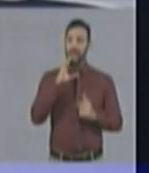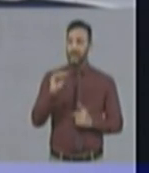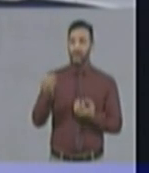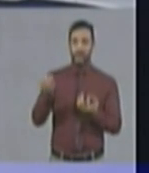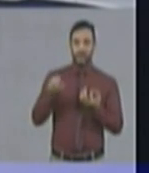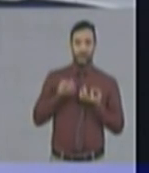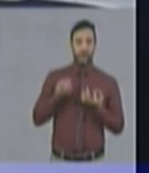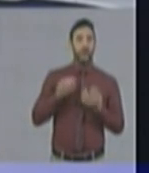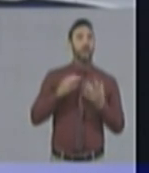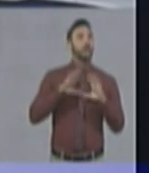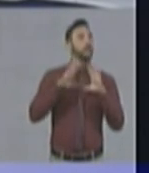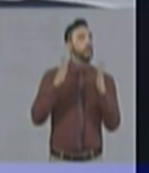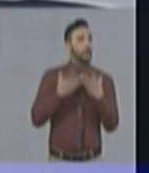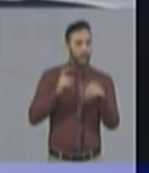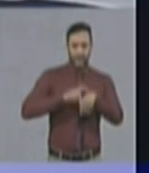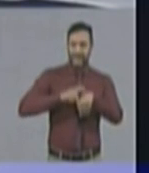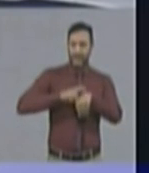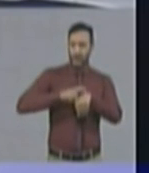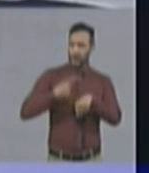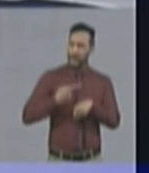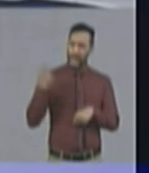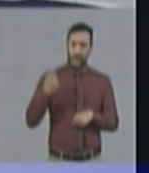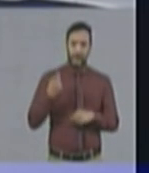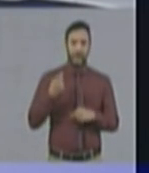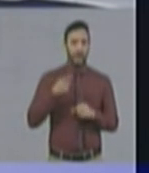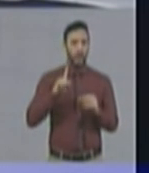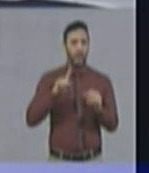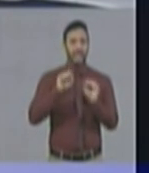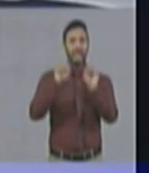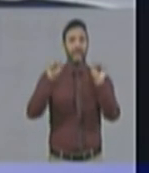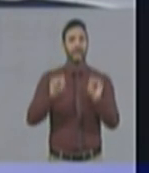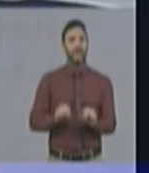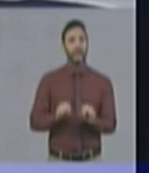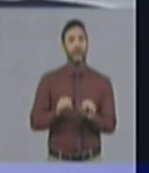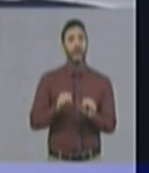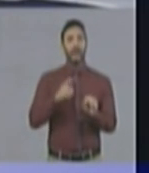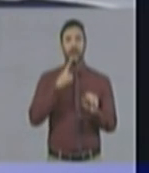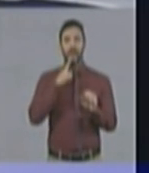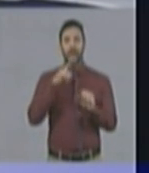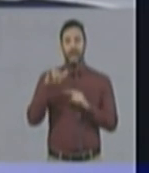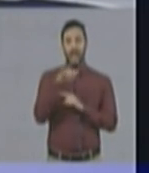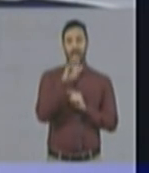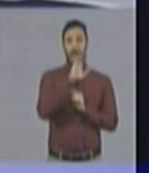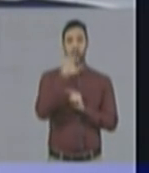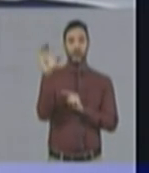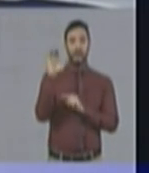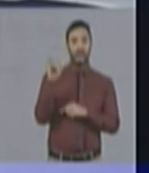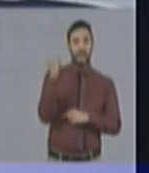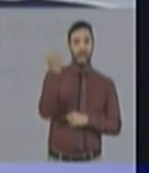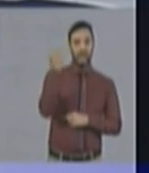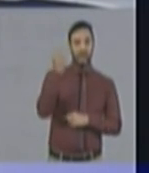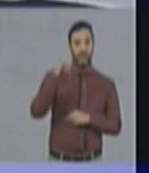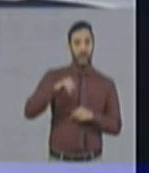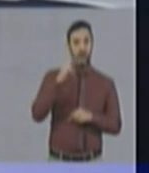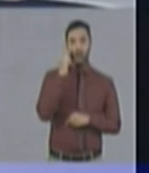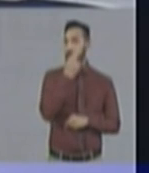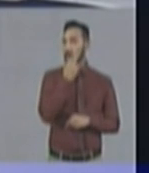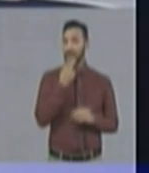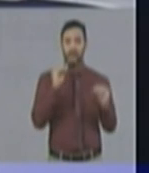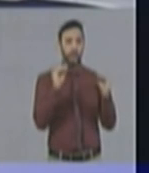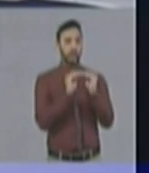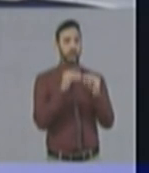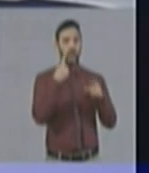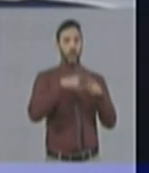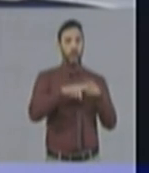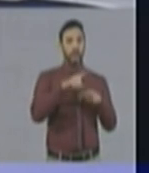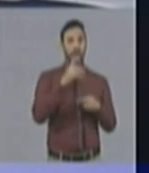solo segundo prácticamente se activó todo el sistema del Aeropuerto Internacional José Martí de La Habana, de conjunto con otras